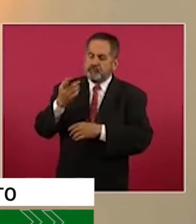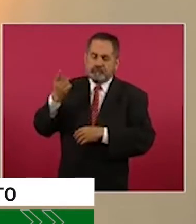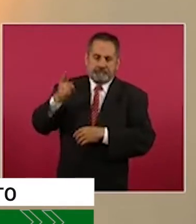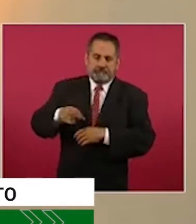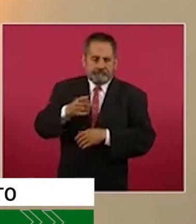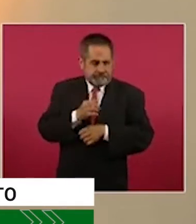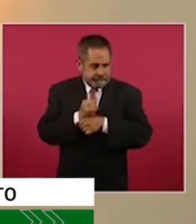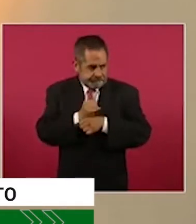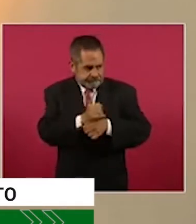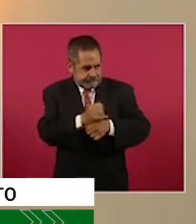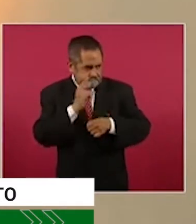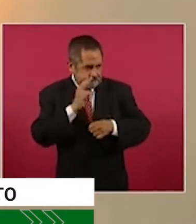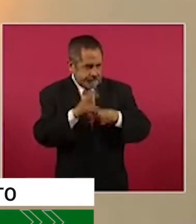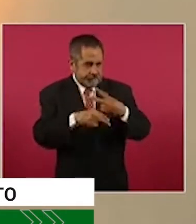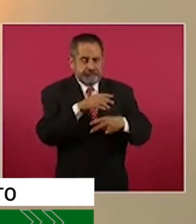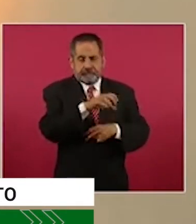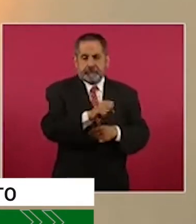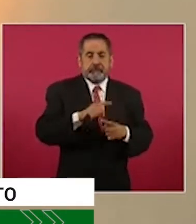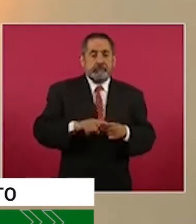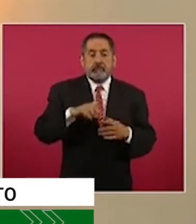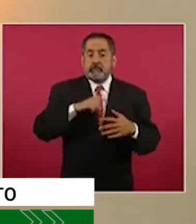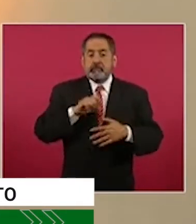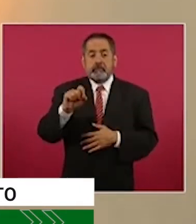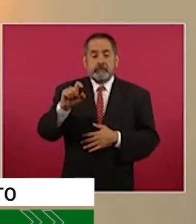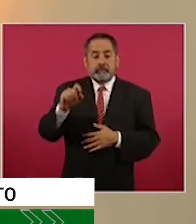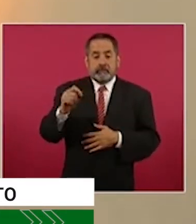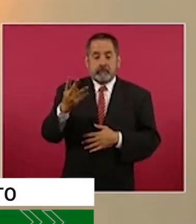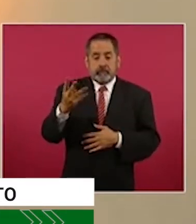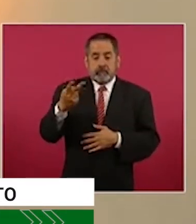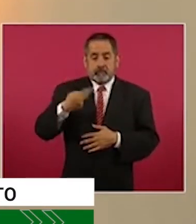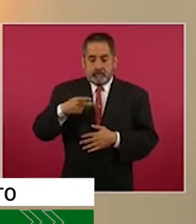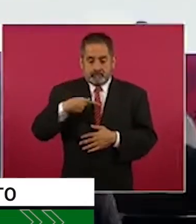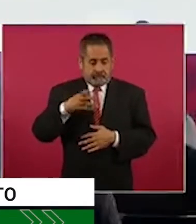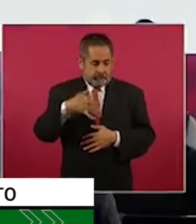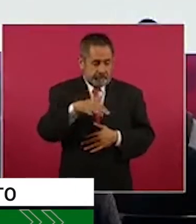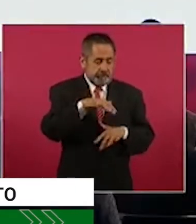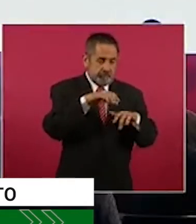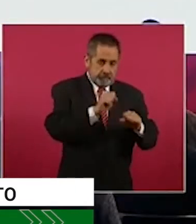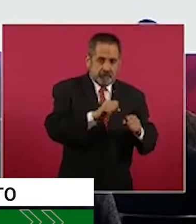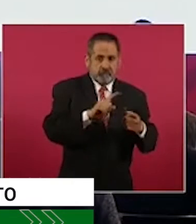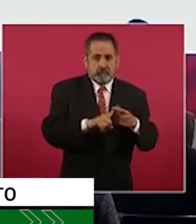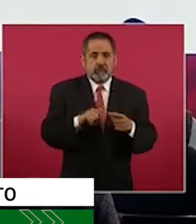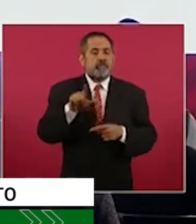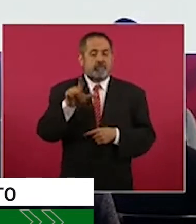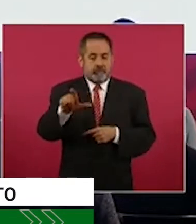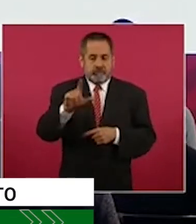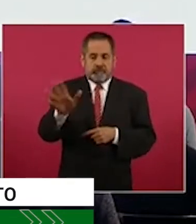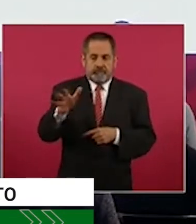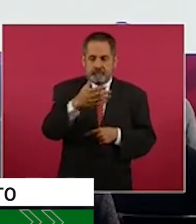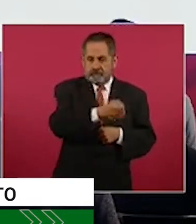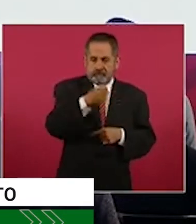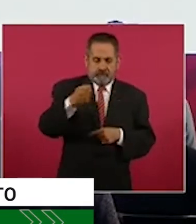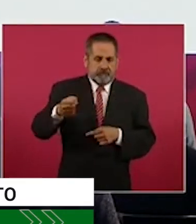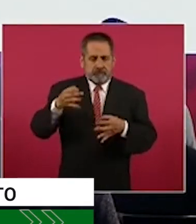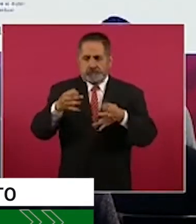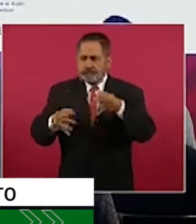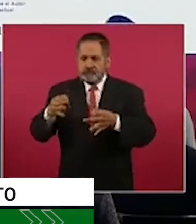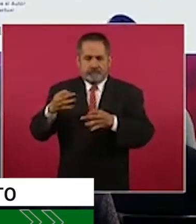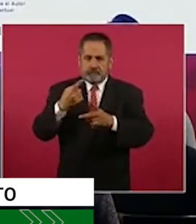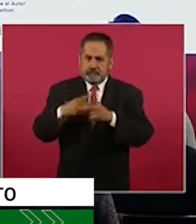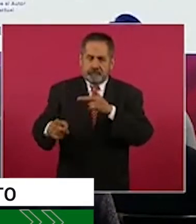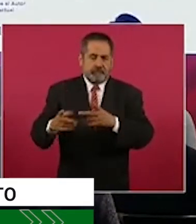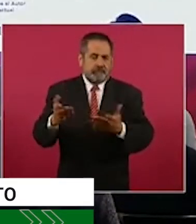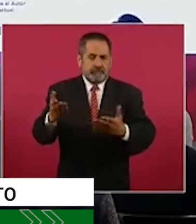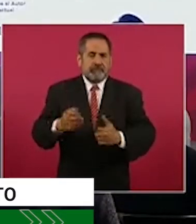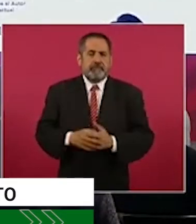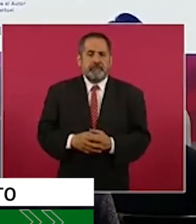de Seguridad Pública, Ricardo Mejía, dio a conocer que en el caso del asesinato de las periodistas Yesenia Mollinedo y Joana García, hay